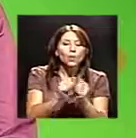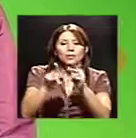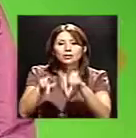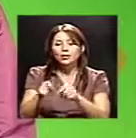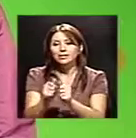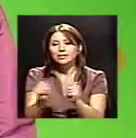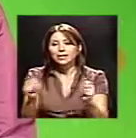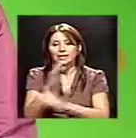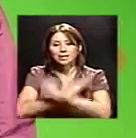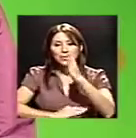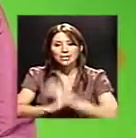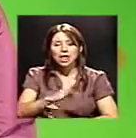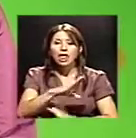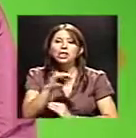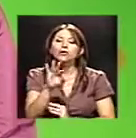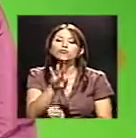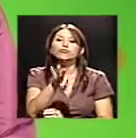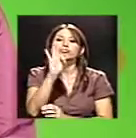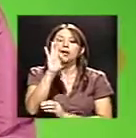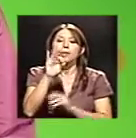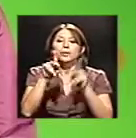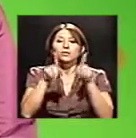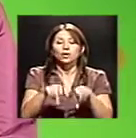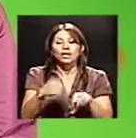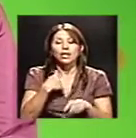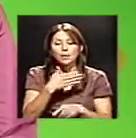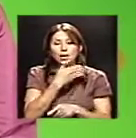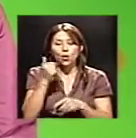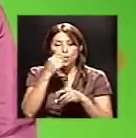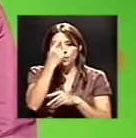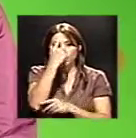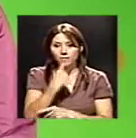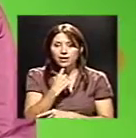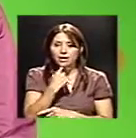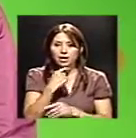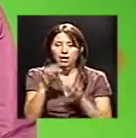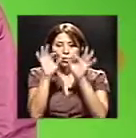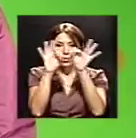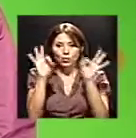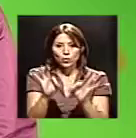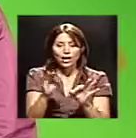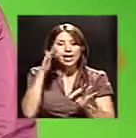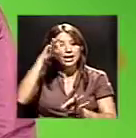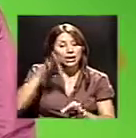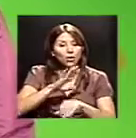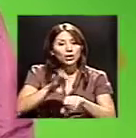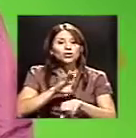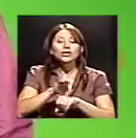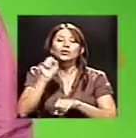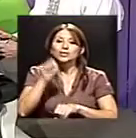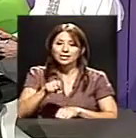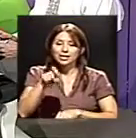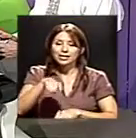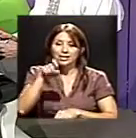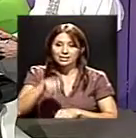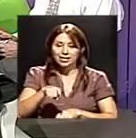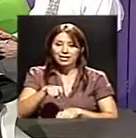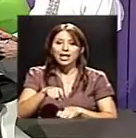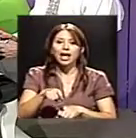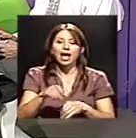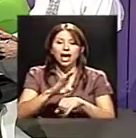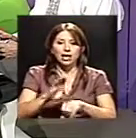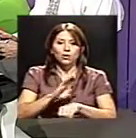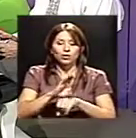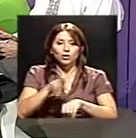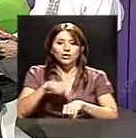discapacidad y definir al que reúna el mejor perfil. Creo que lo que sí necesita el Consejo Nacional de Rehabilitación, y en esto estoy de acuerdo